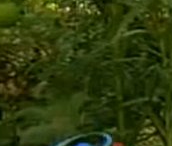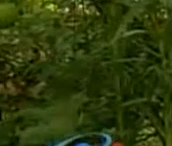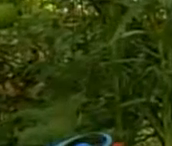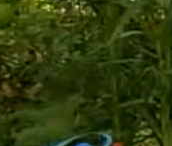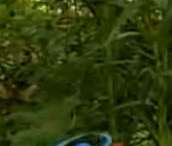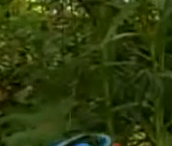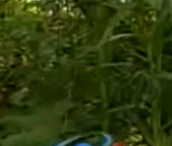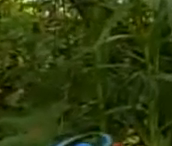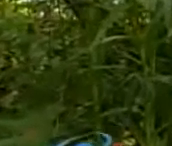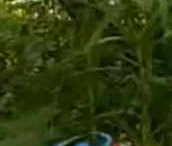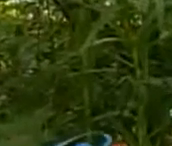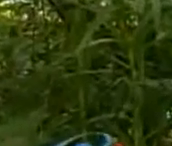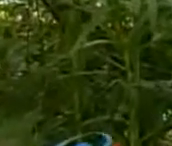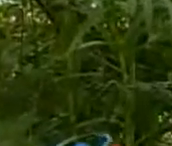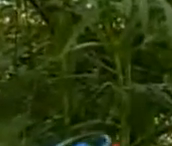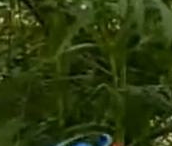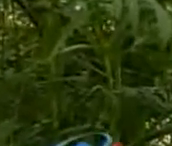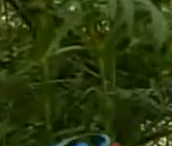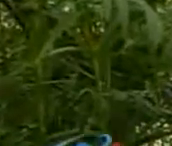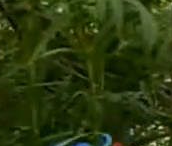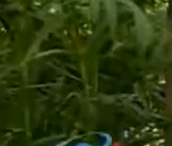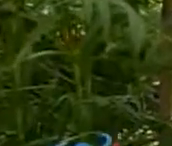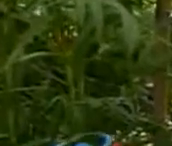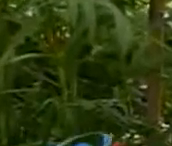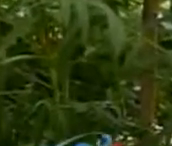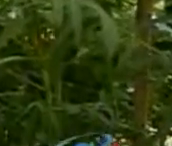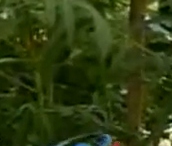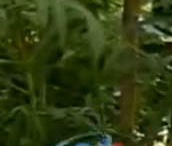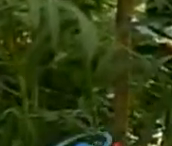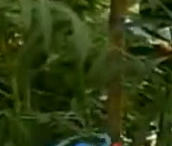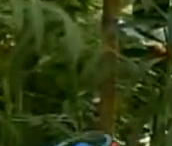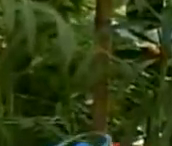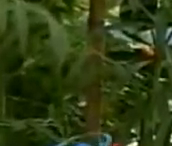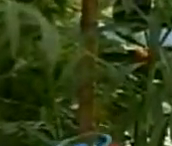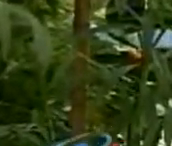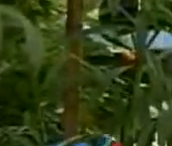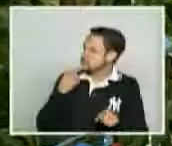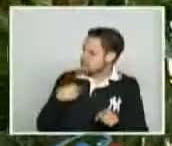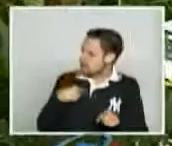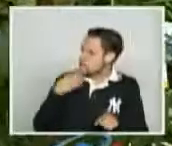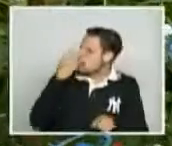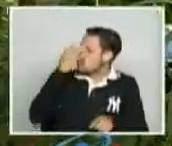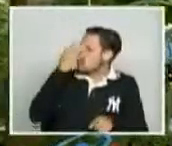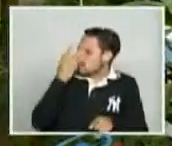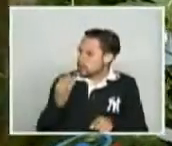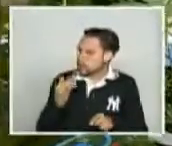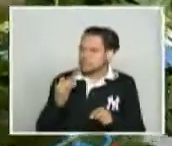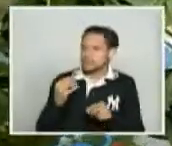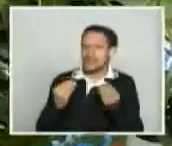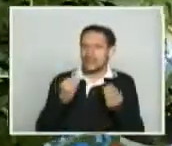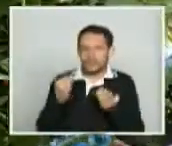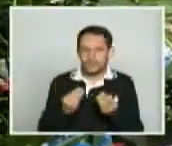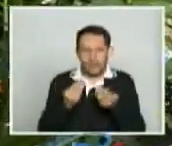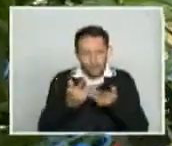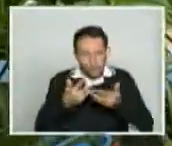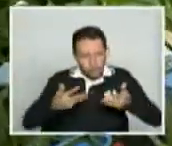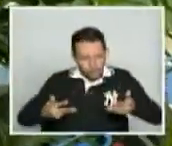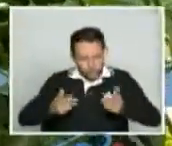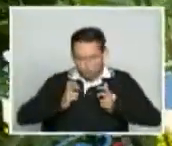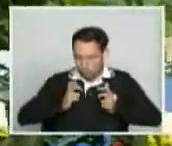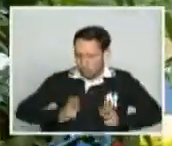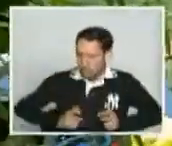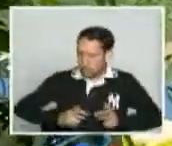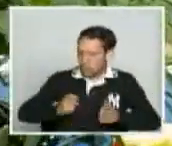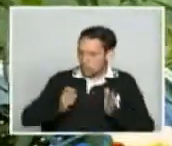Que es de la tiroides. Y entonces la gente dirá, pero ¿por qué la tiroides tiene tantas cosas en el cuerpo